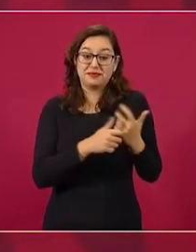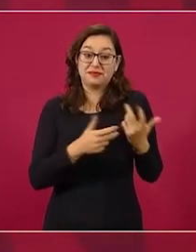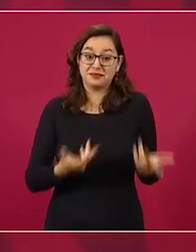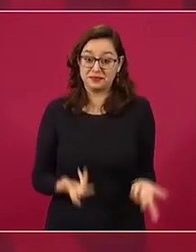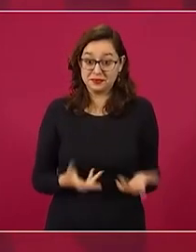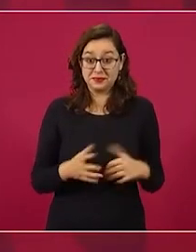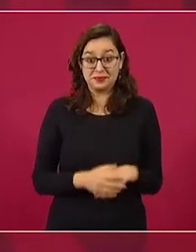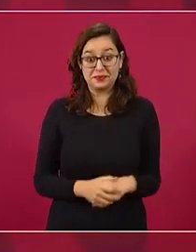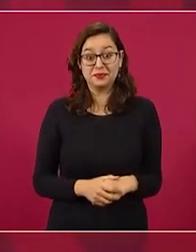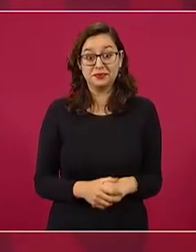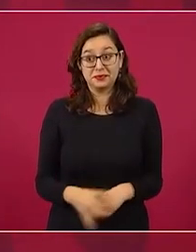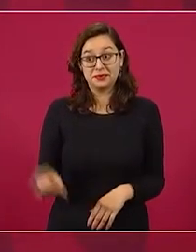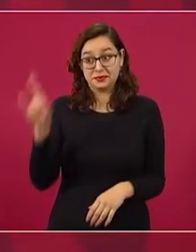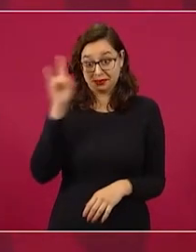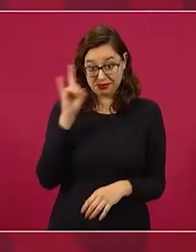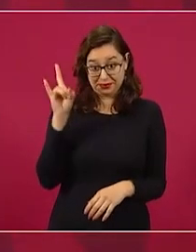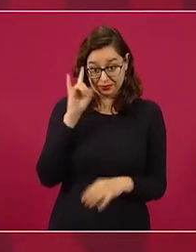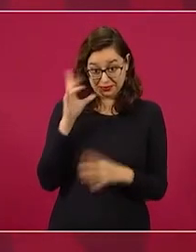diablo les va mal.